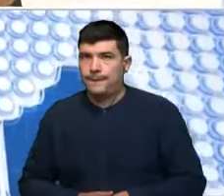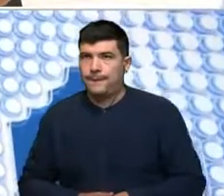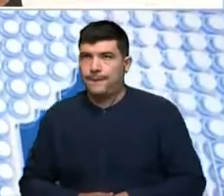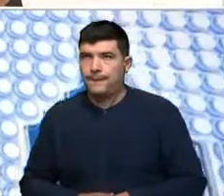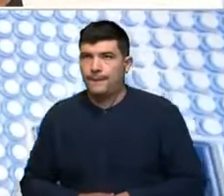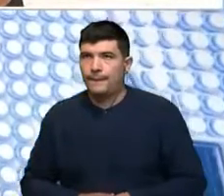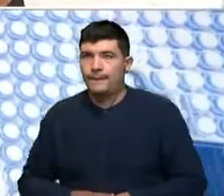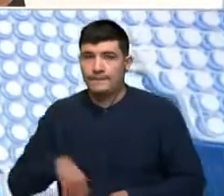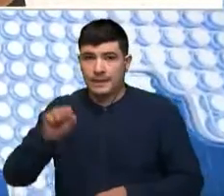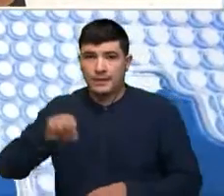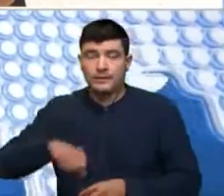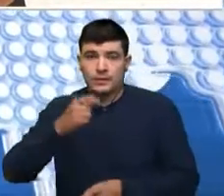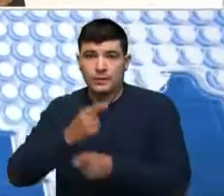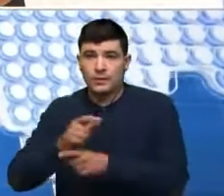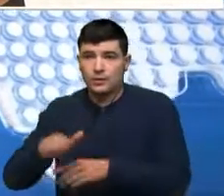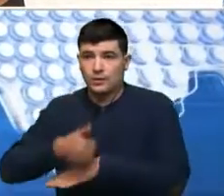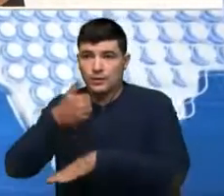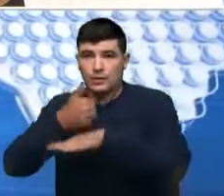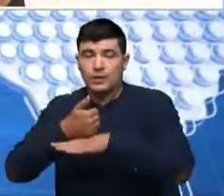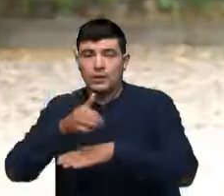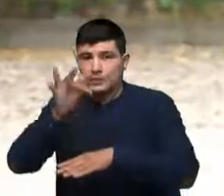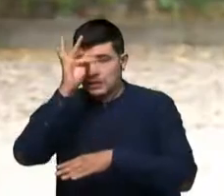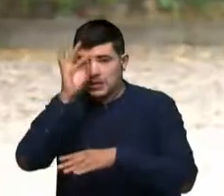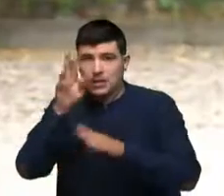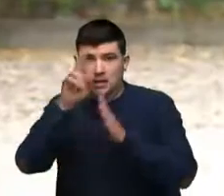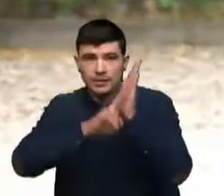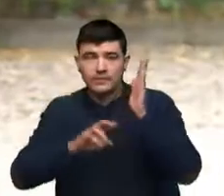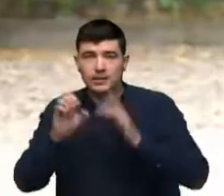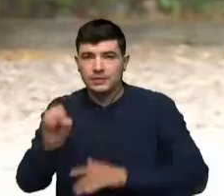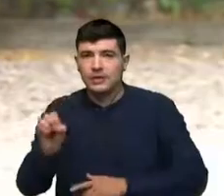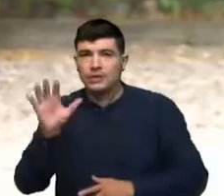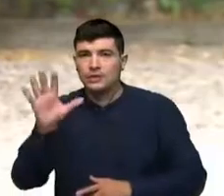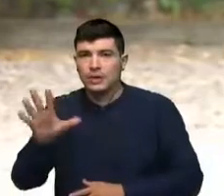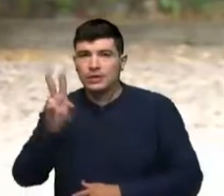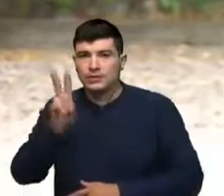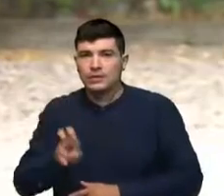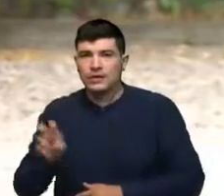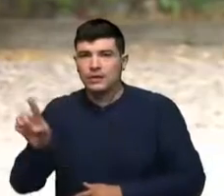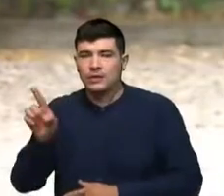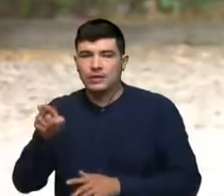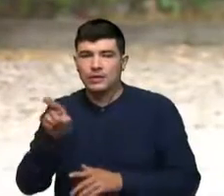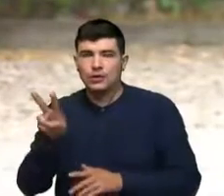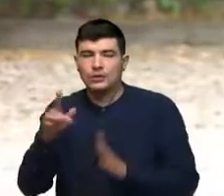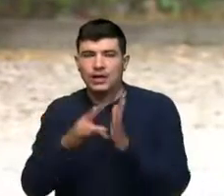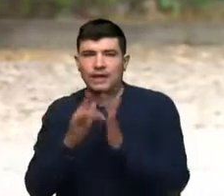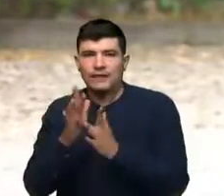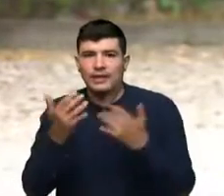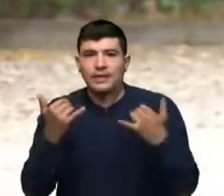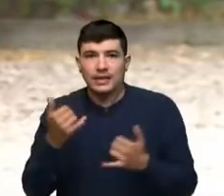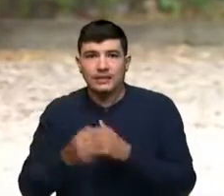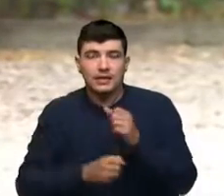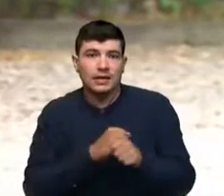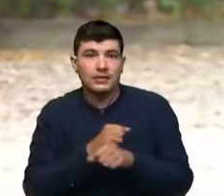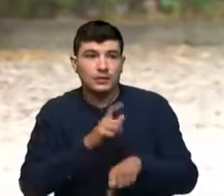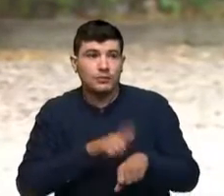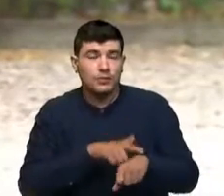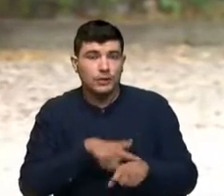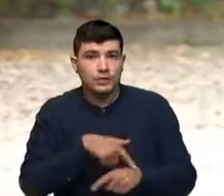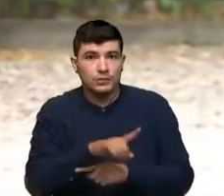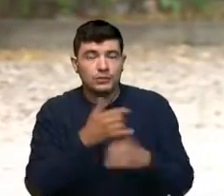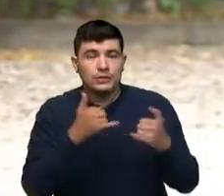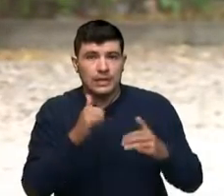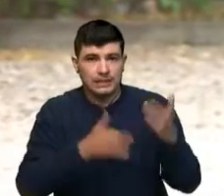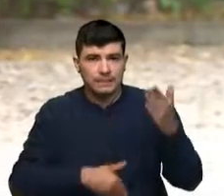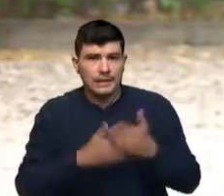tomada por el gerente del hospital a través de la resolución 05 71 del 12 abril del año en curso en estos momentos están activados